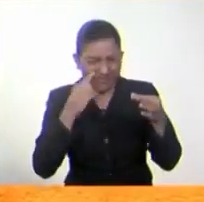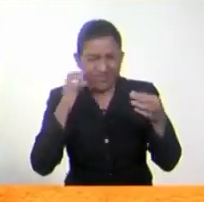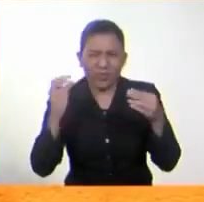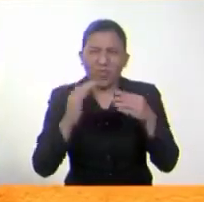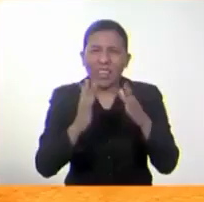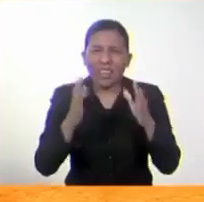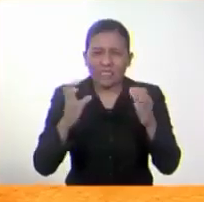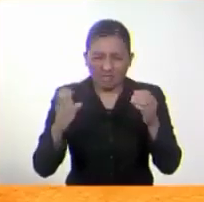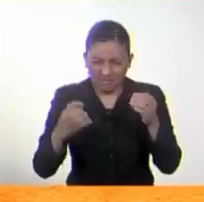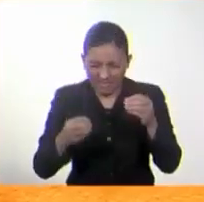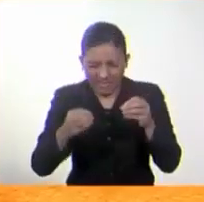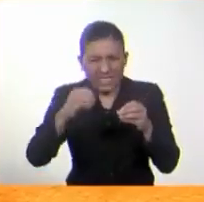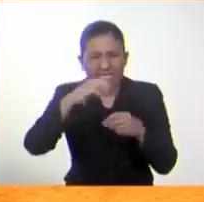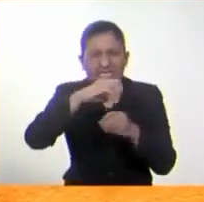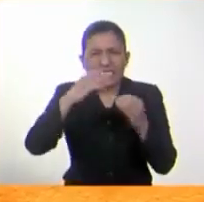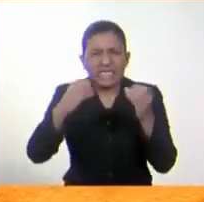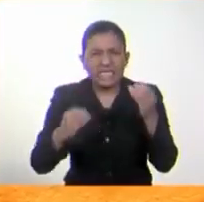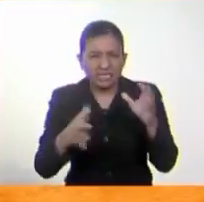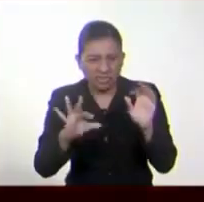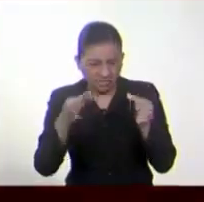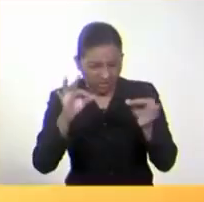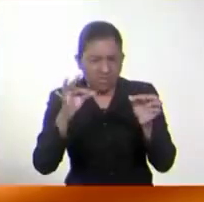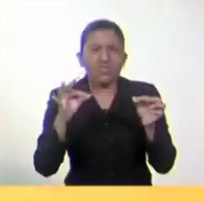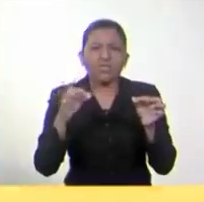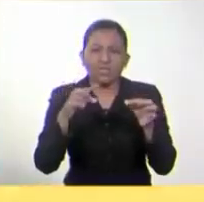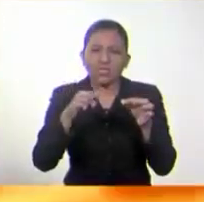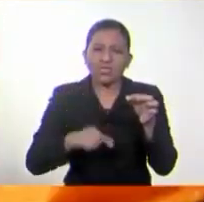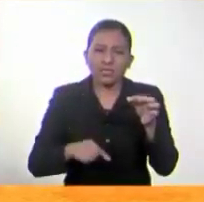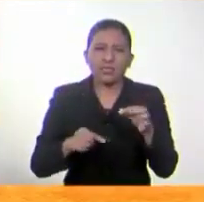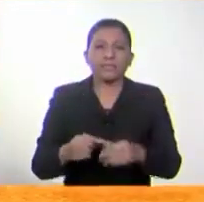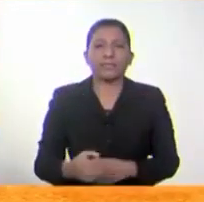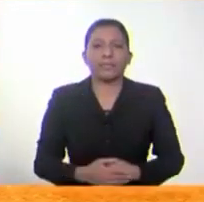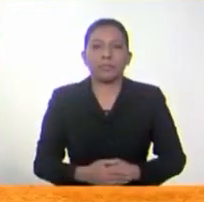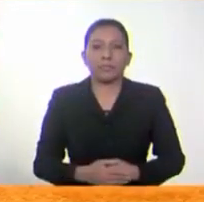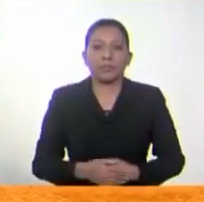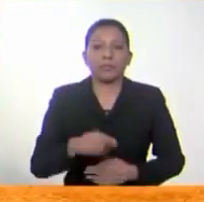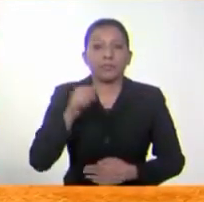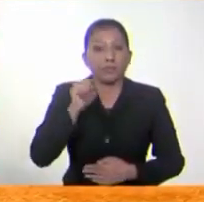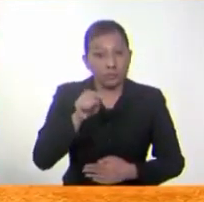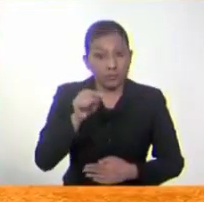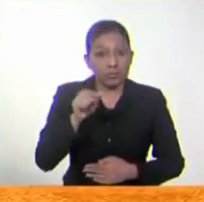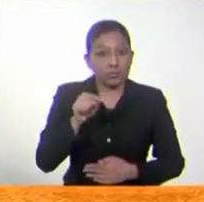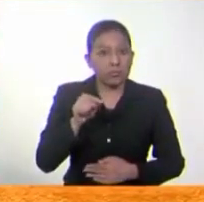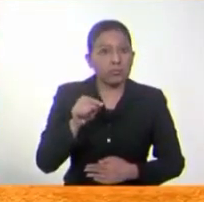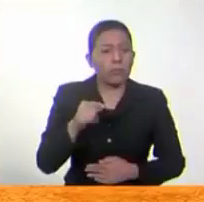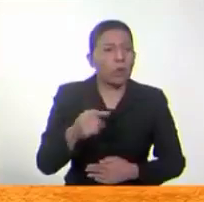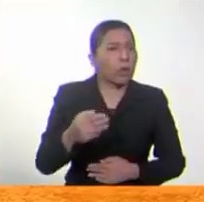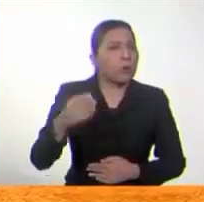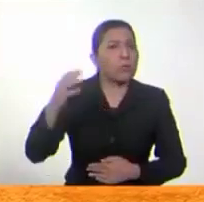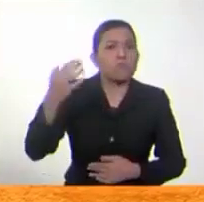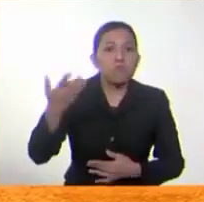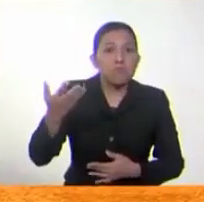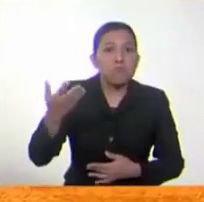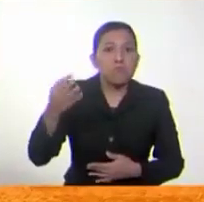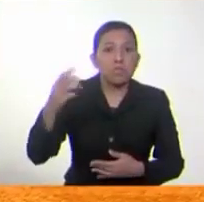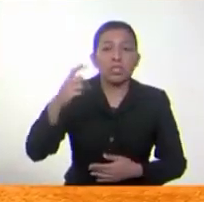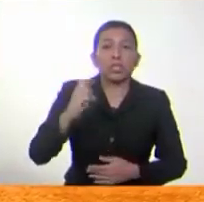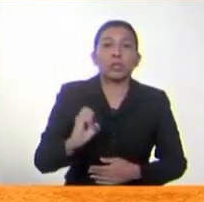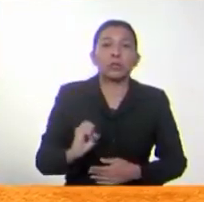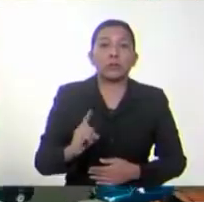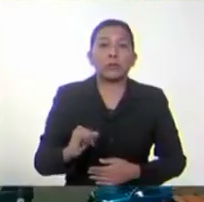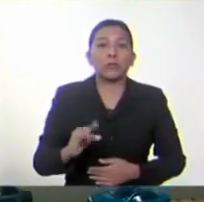manuscritos anteriores a esa fecha no contienen dichos óxidos metálicos y por ello son casi inmunes a la acción del dióxido de